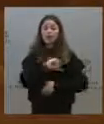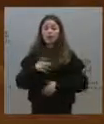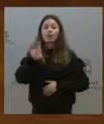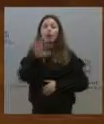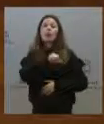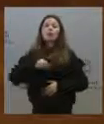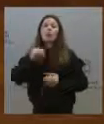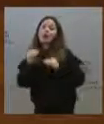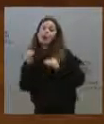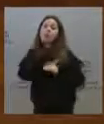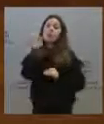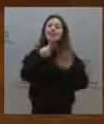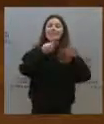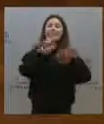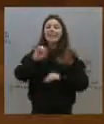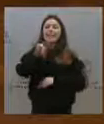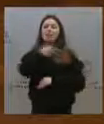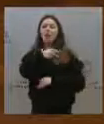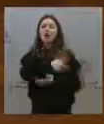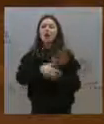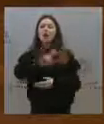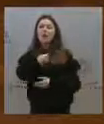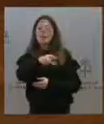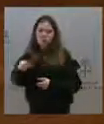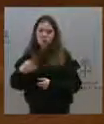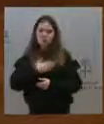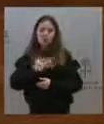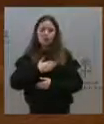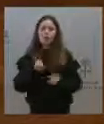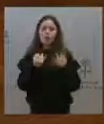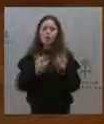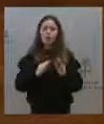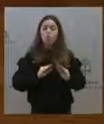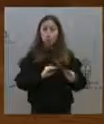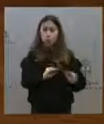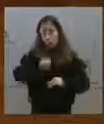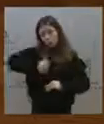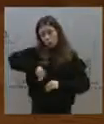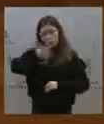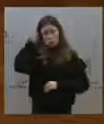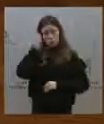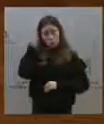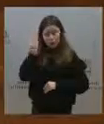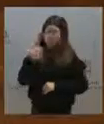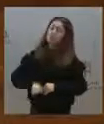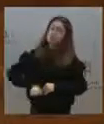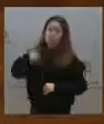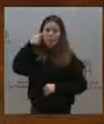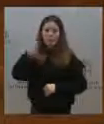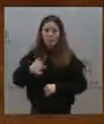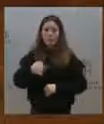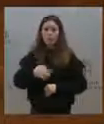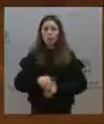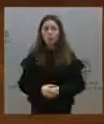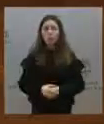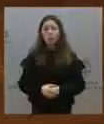euros, con sus propios números. Nosotros creemos que será muchos más. Sea una cifra u otra de la deuda, esta es mayor